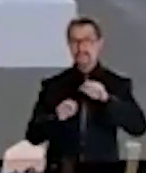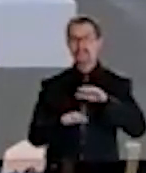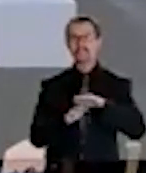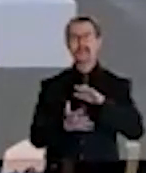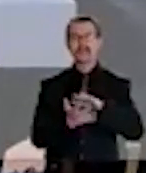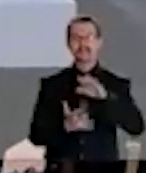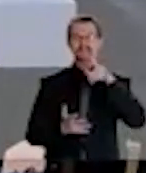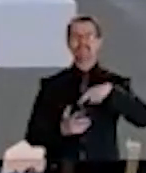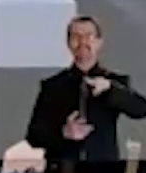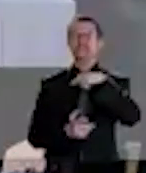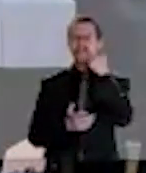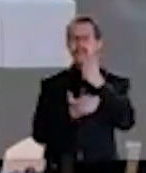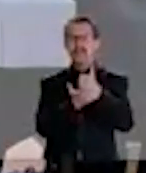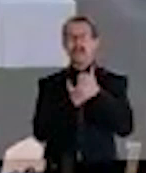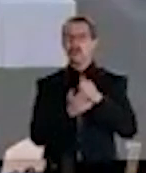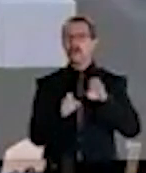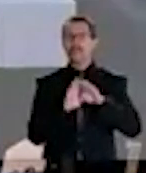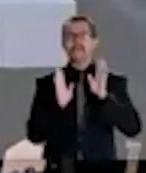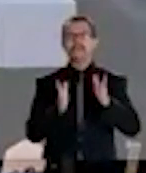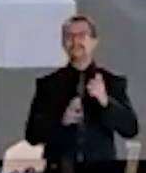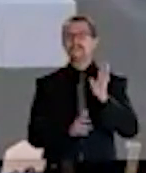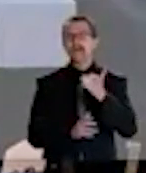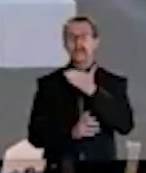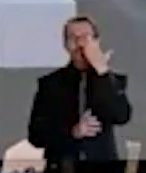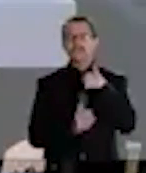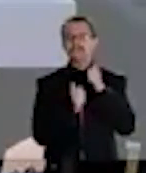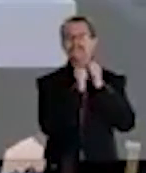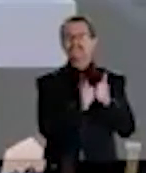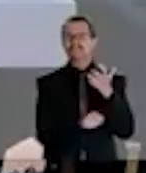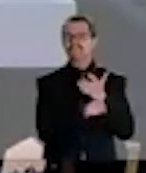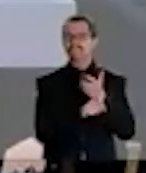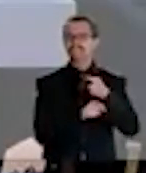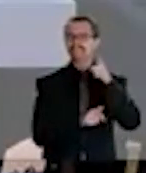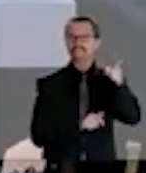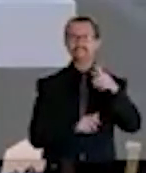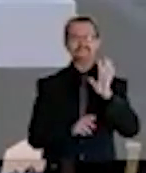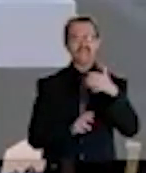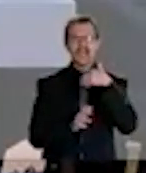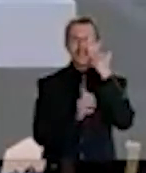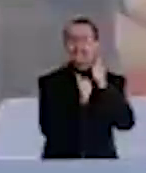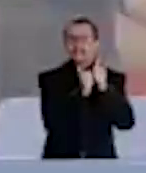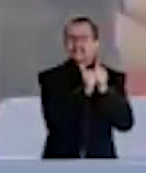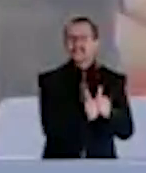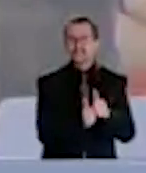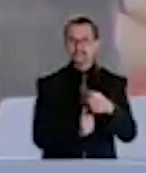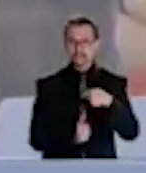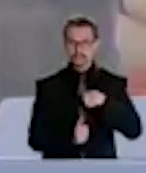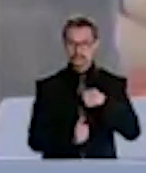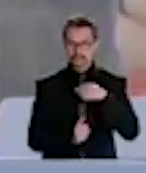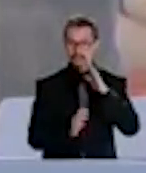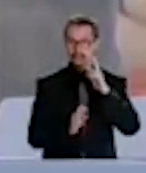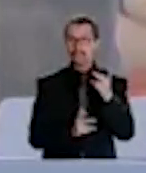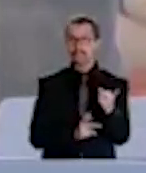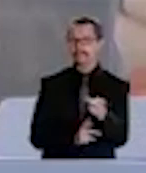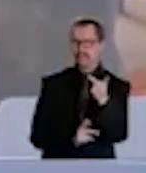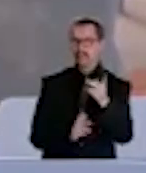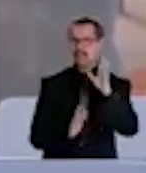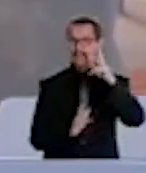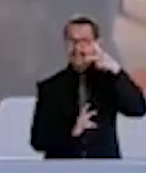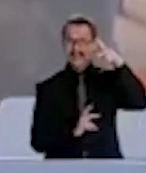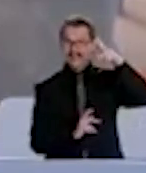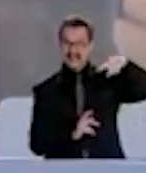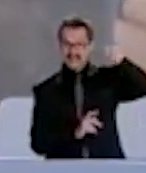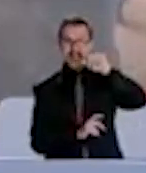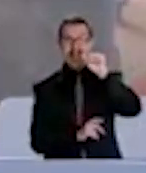construido una vida esta pregunta no es mía es de antonio que se compromete a hacer usted por los trimmers mexicanos que luchan a diario para cumplir sus metas